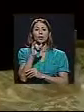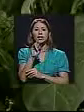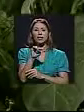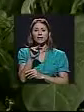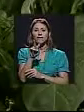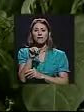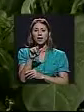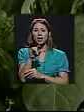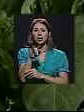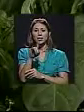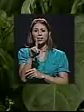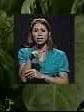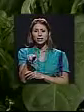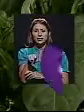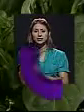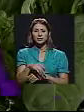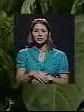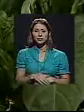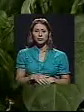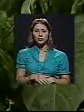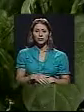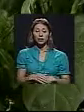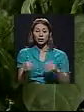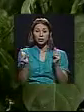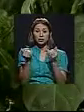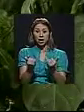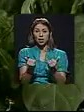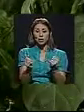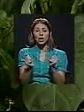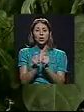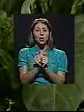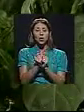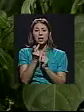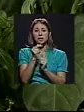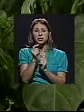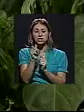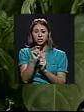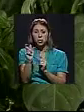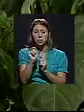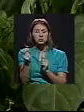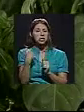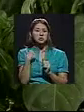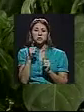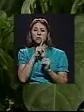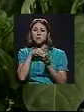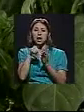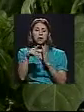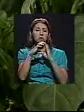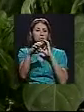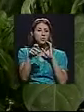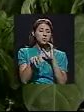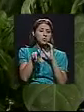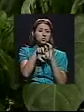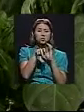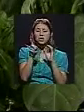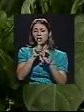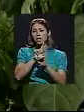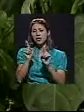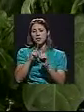Y ahora con la pensión, como ya no tengo que pagar pases, ni pagar taxi, ni nada.